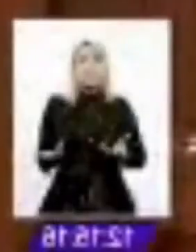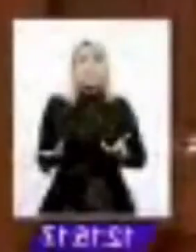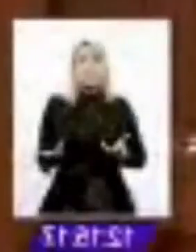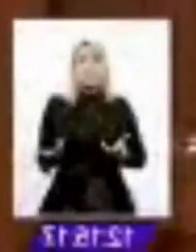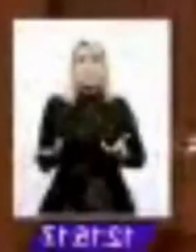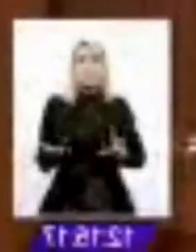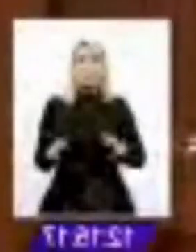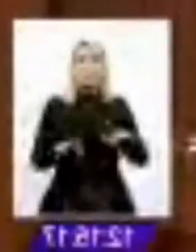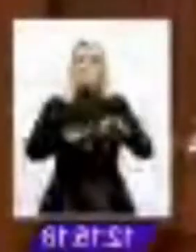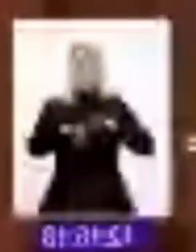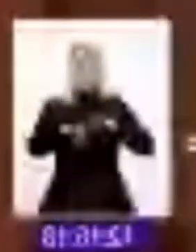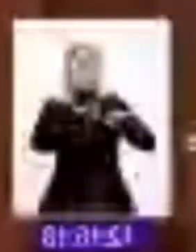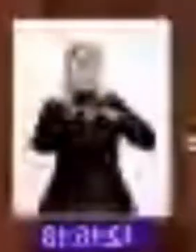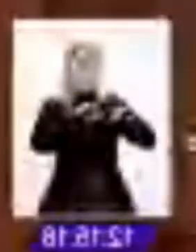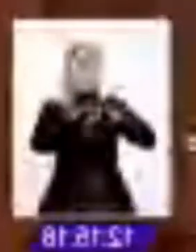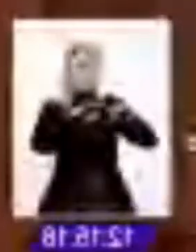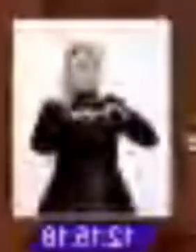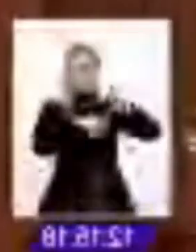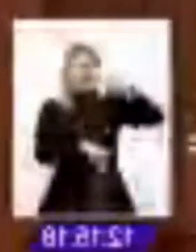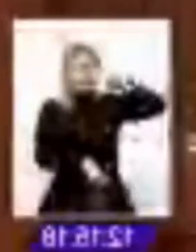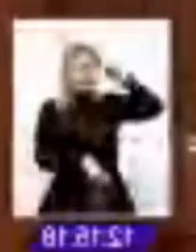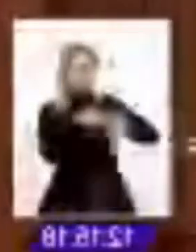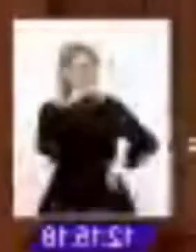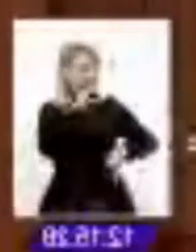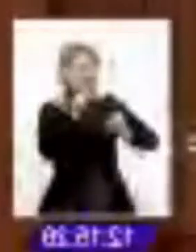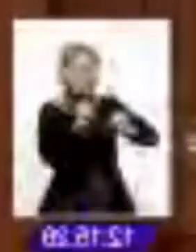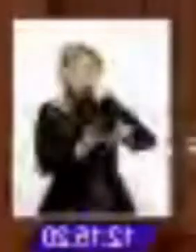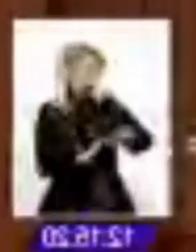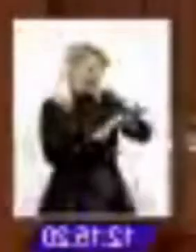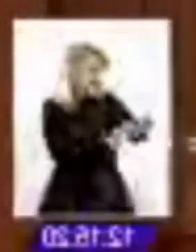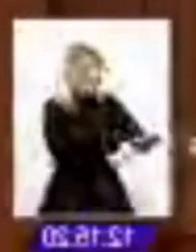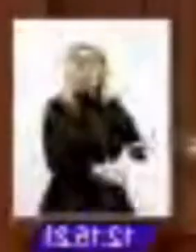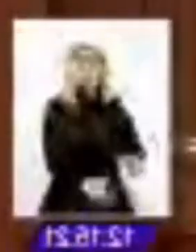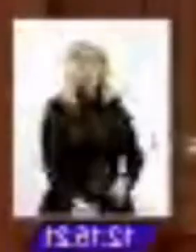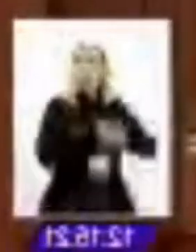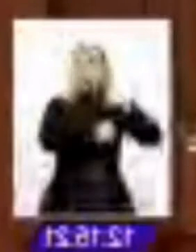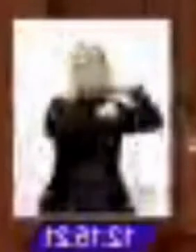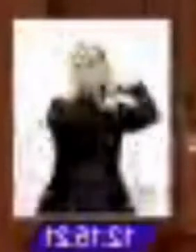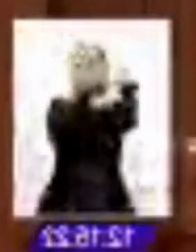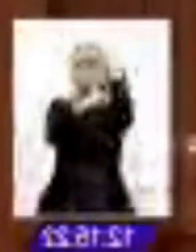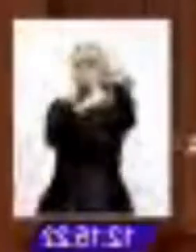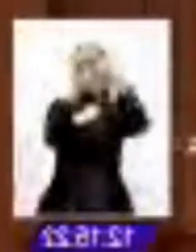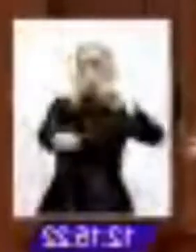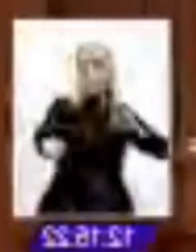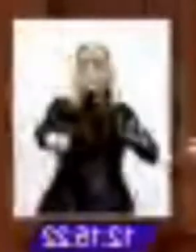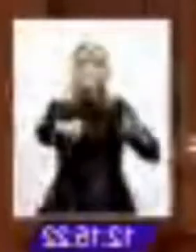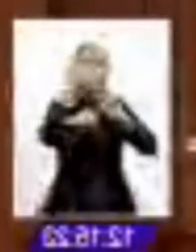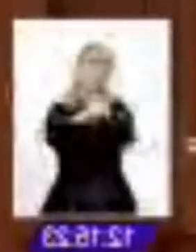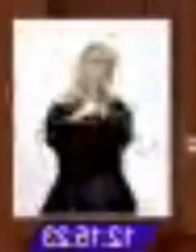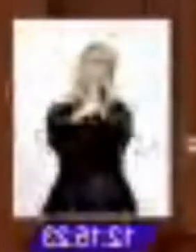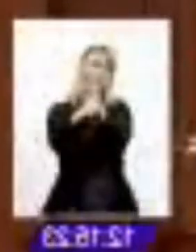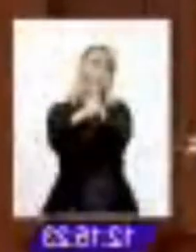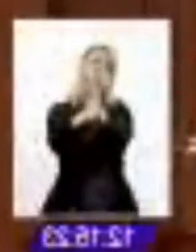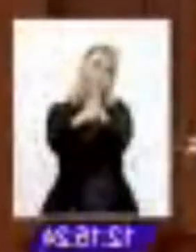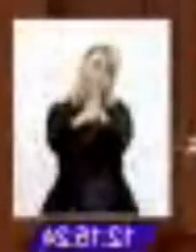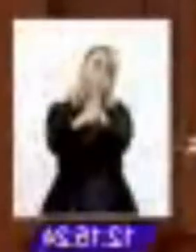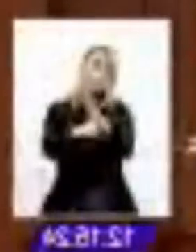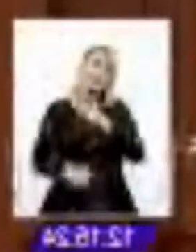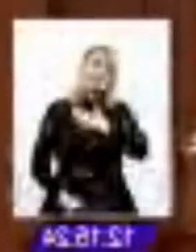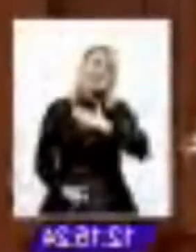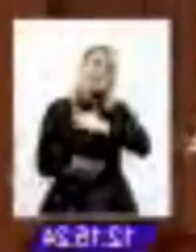Piña de hacerle caso a las oligarquías que la pusieron en el puesto y